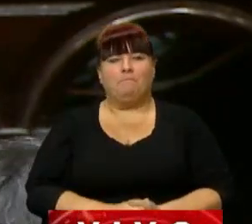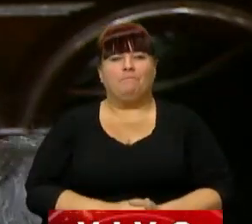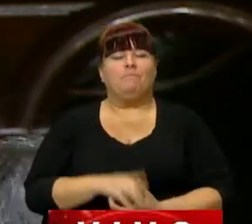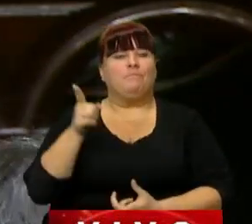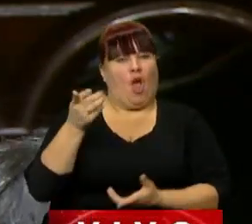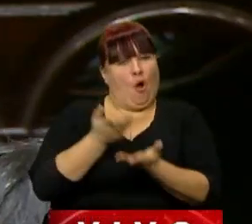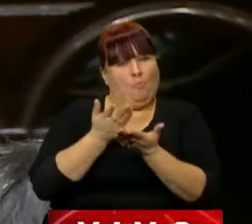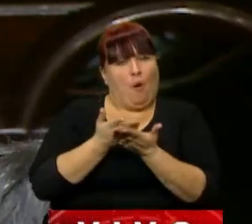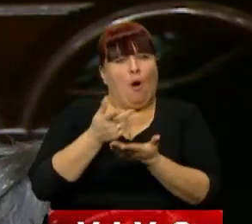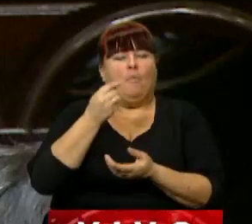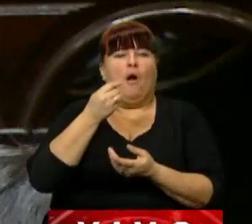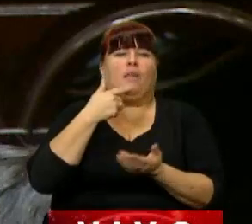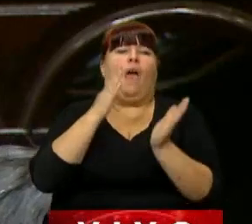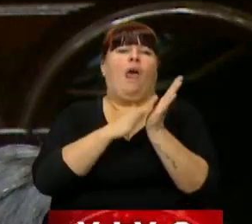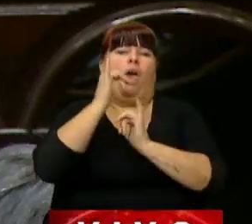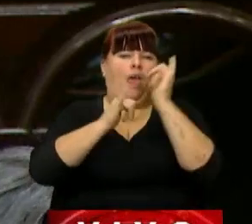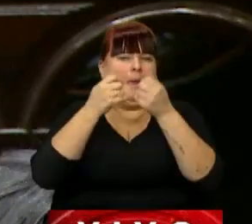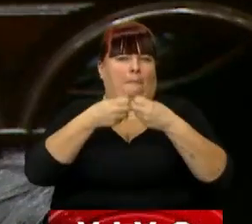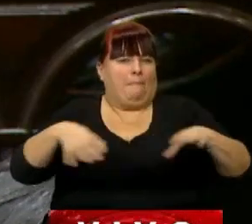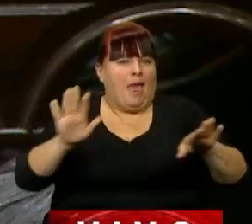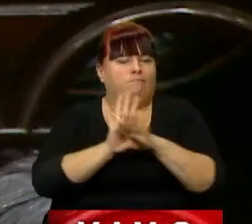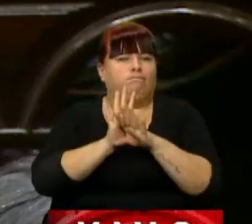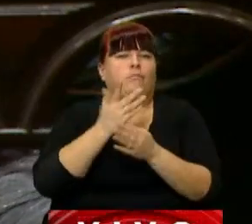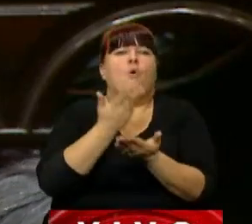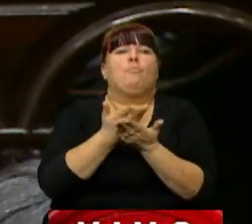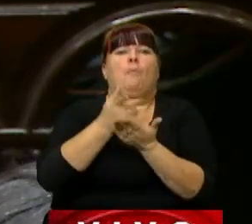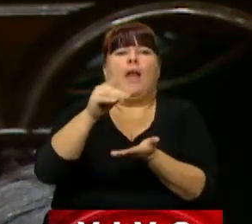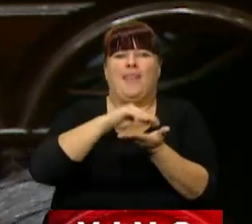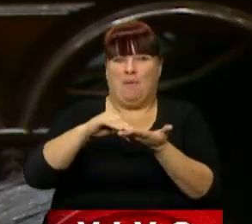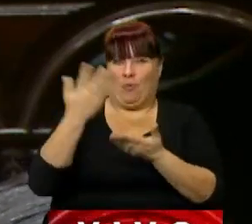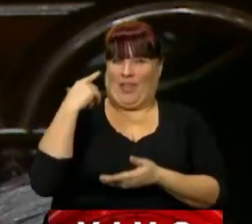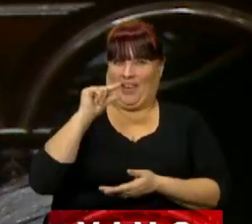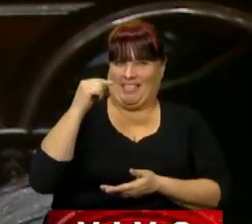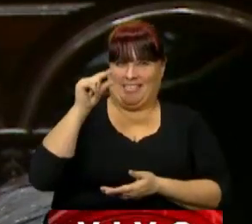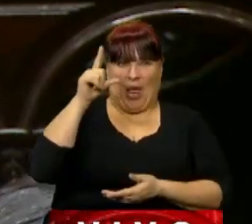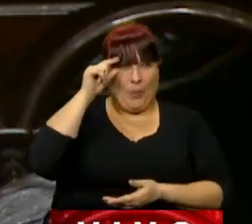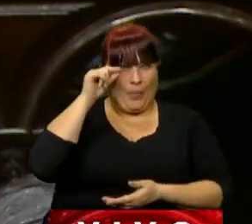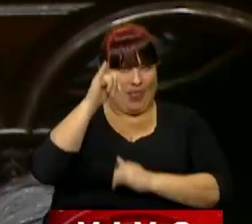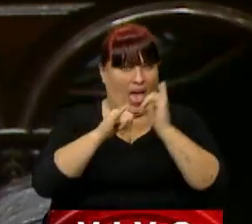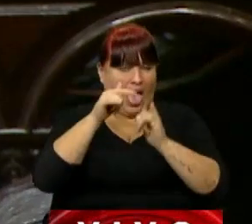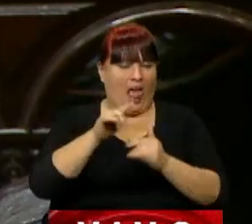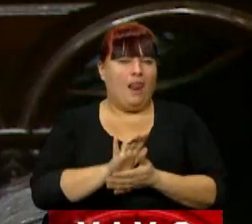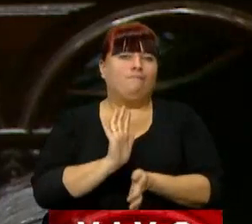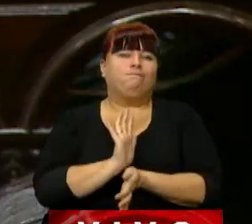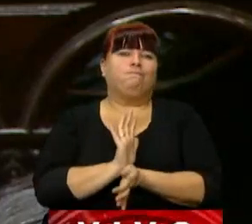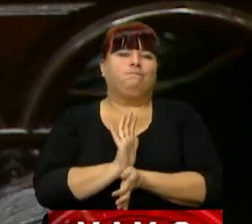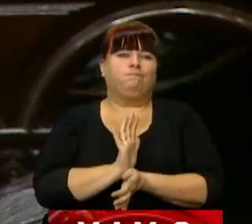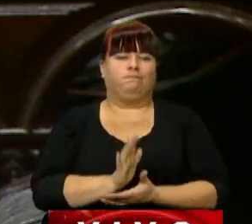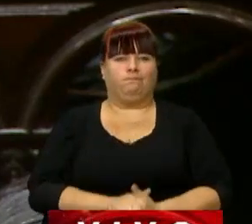lo que propone, porque se perdió con la argumentación, lo que propone la diputada propinante es un